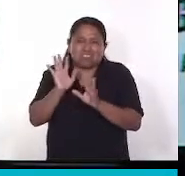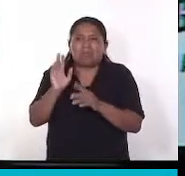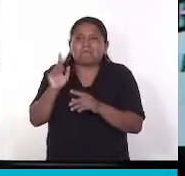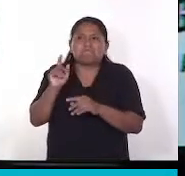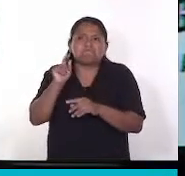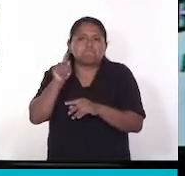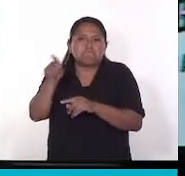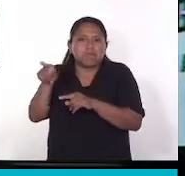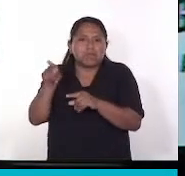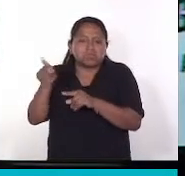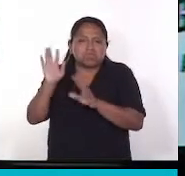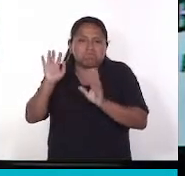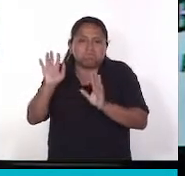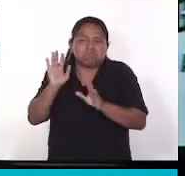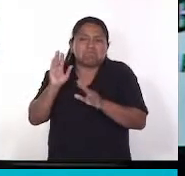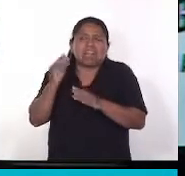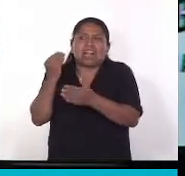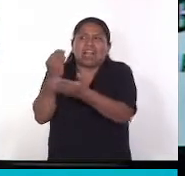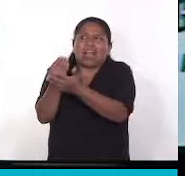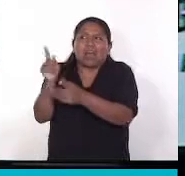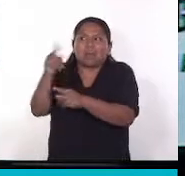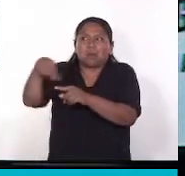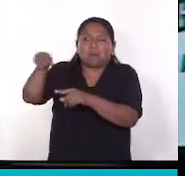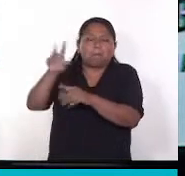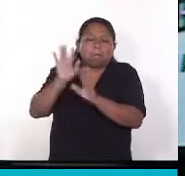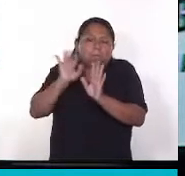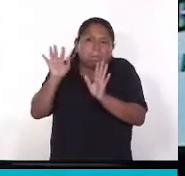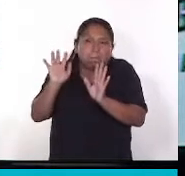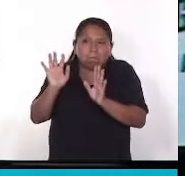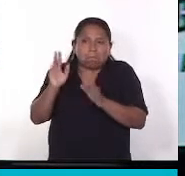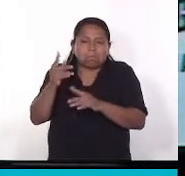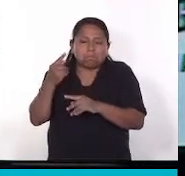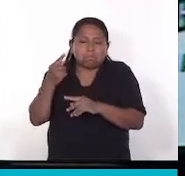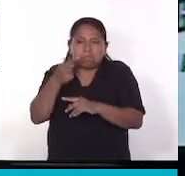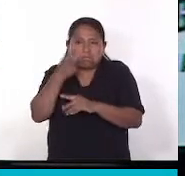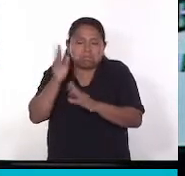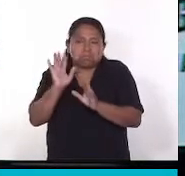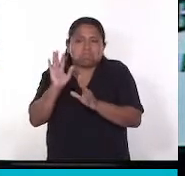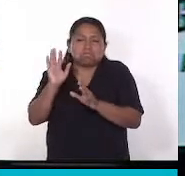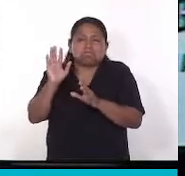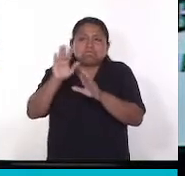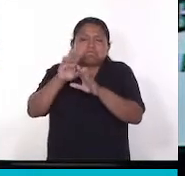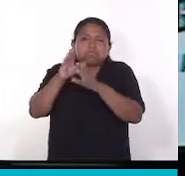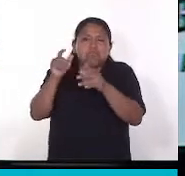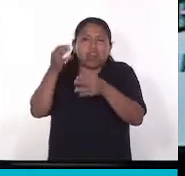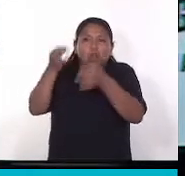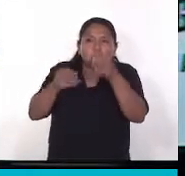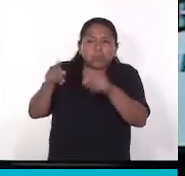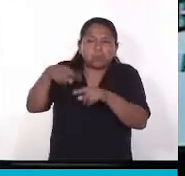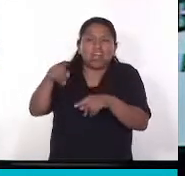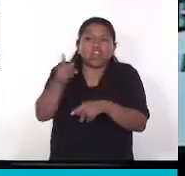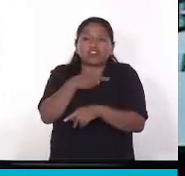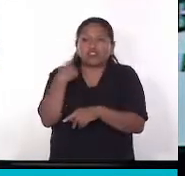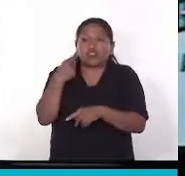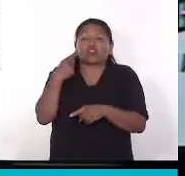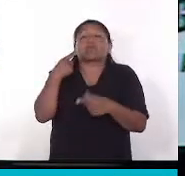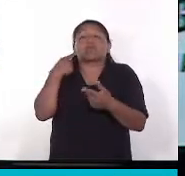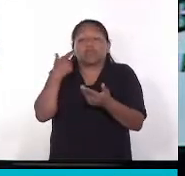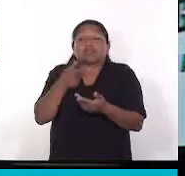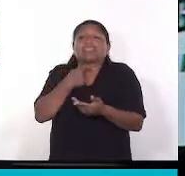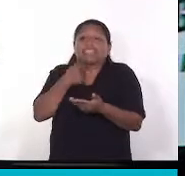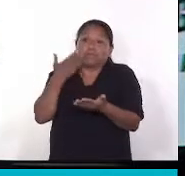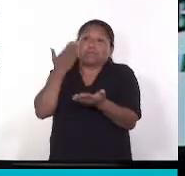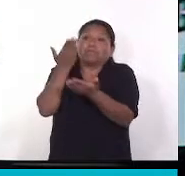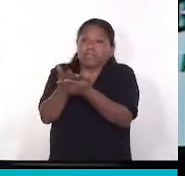privilegiar el cargo que tenga uno u otro de los bandos en la Procuraduría, sino que lo que nos interesa, y por eso enviamos el pedido de